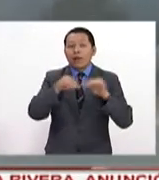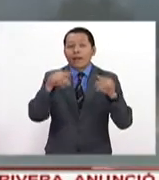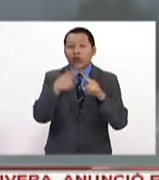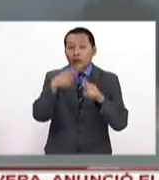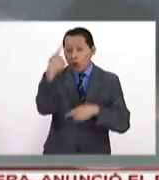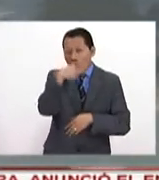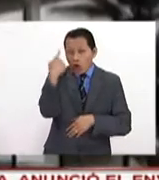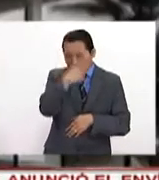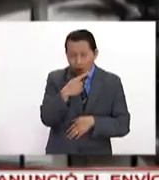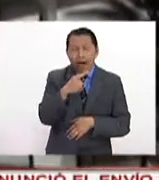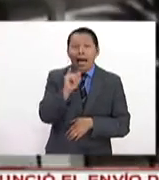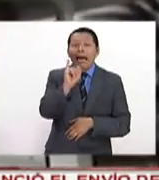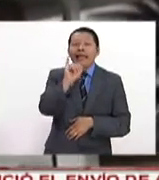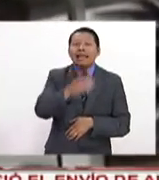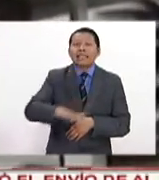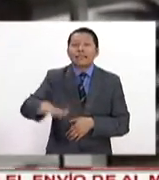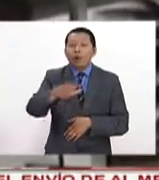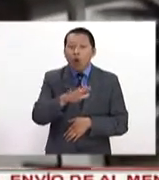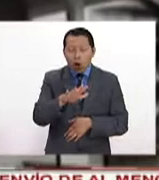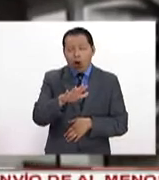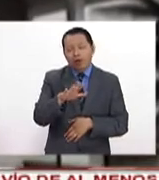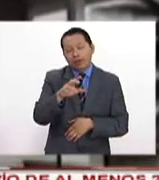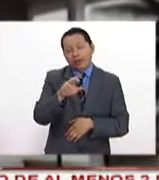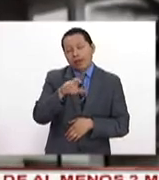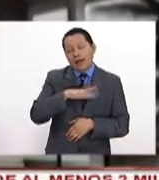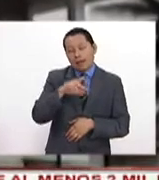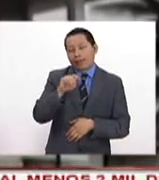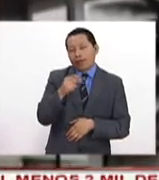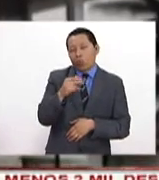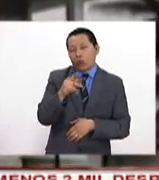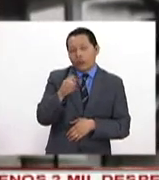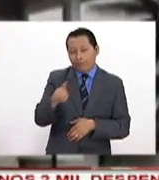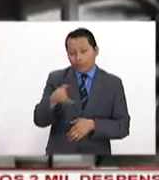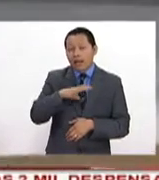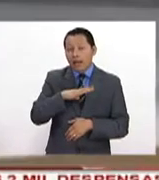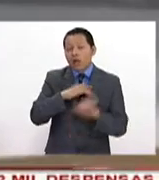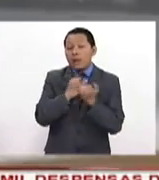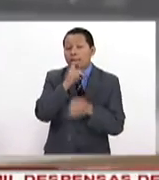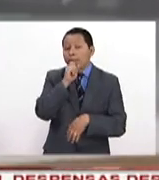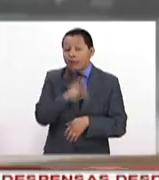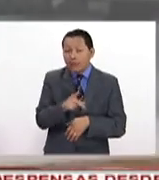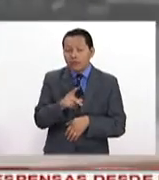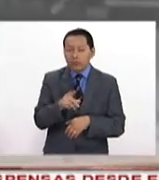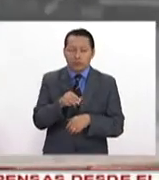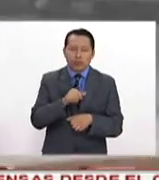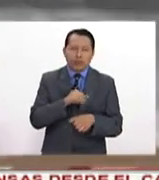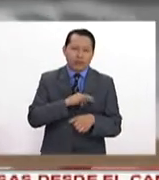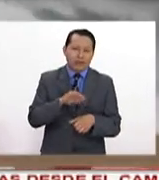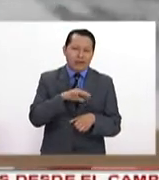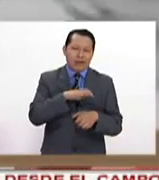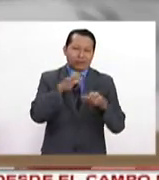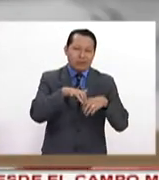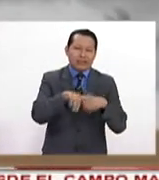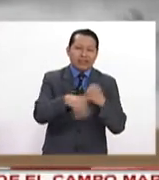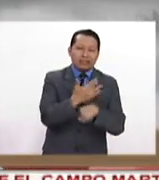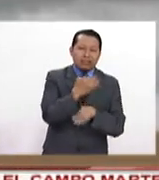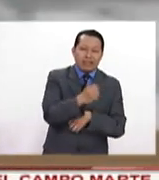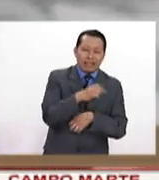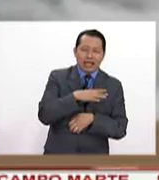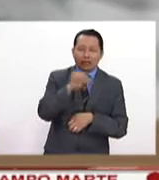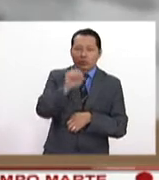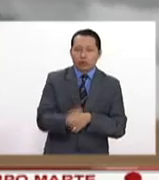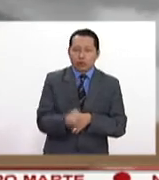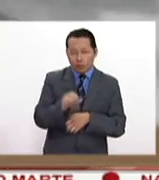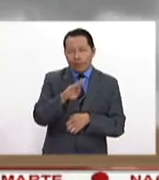hora en el Istmo de Tehuantepec. Informó sobre la formación de la depresión tropical 15E al sur de la península de Baja